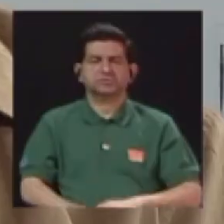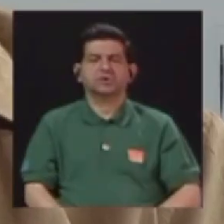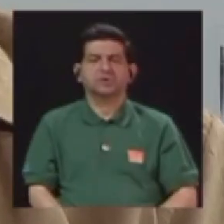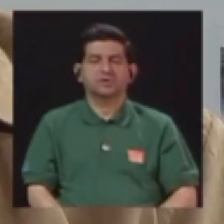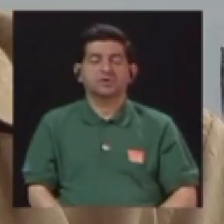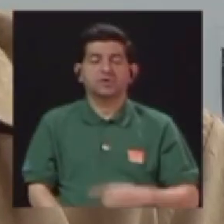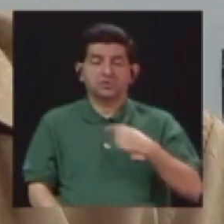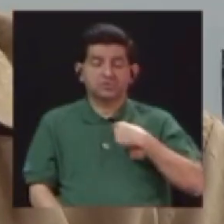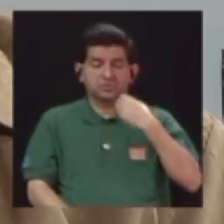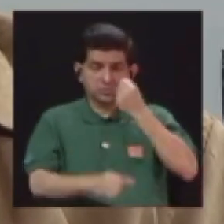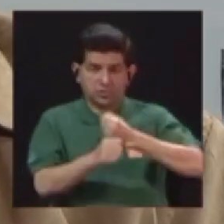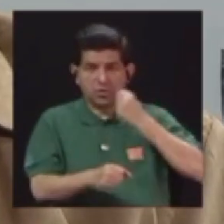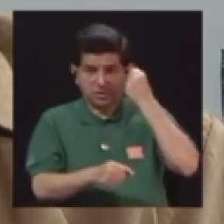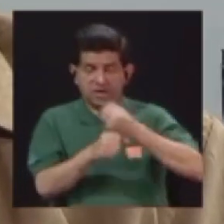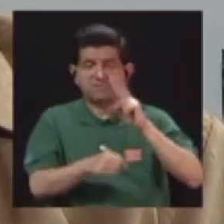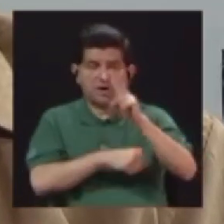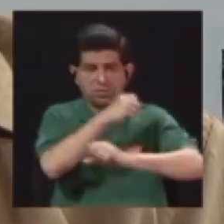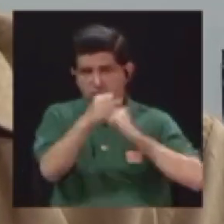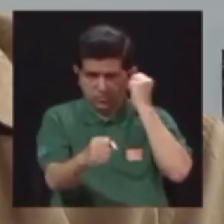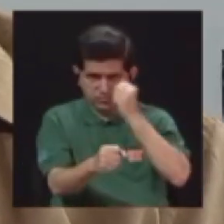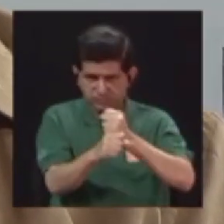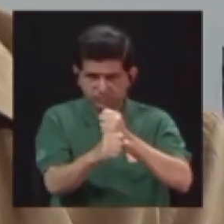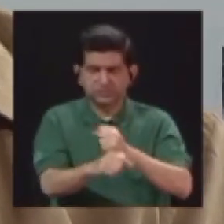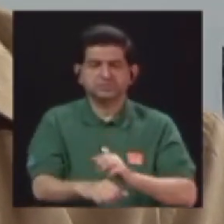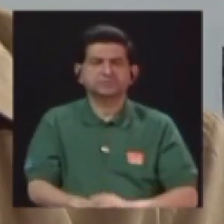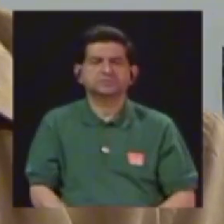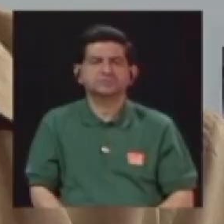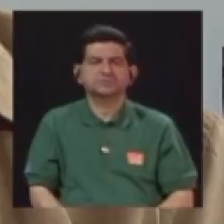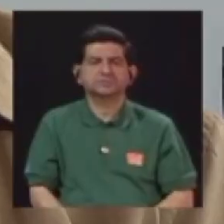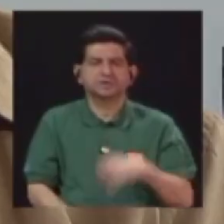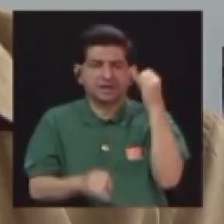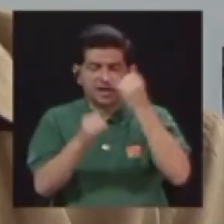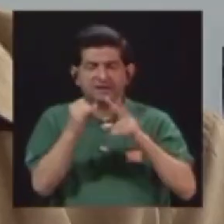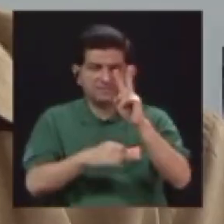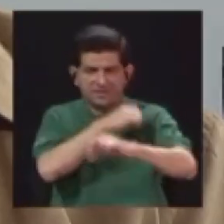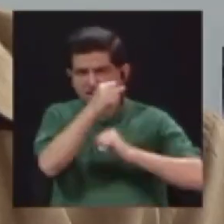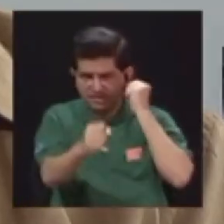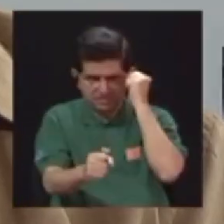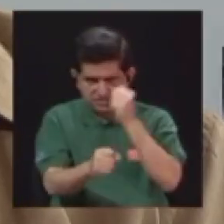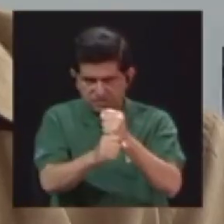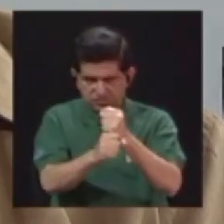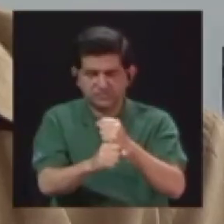Estuve en el puesto durante 2 años, ¿verdad? Al cabo de 2 años